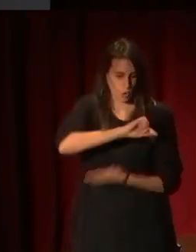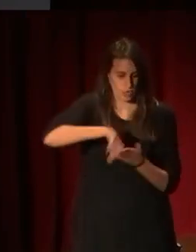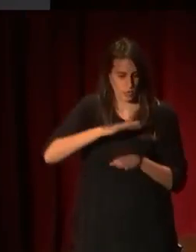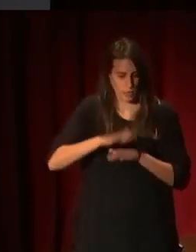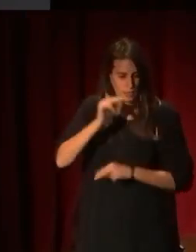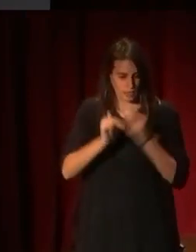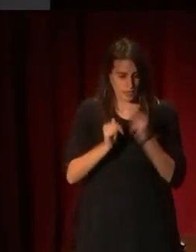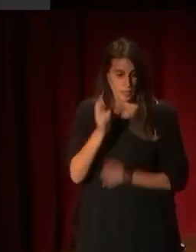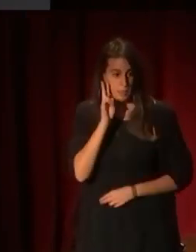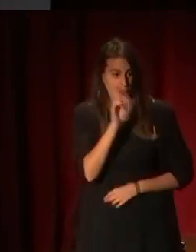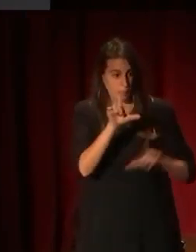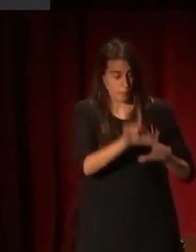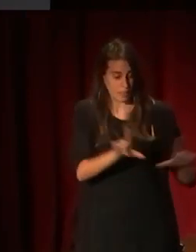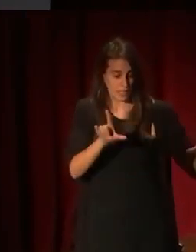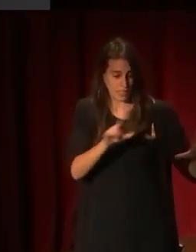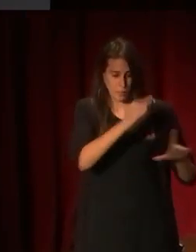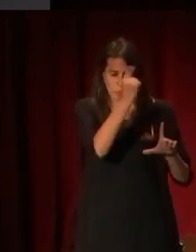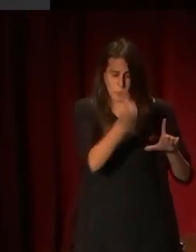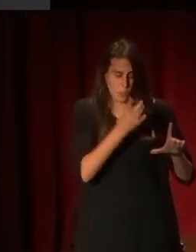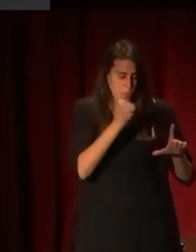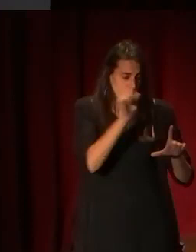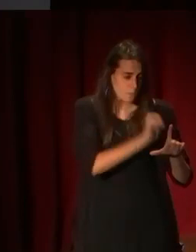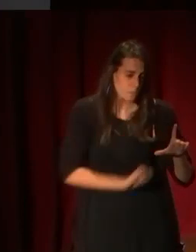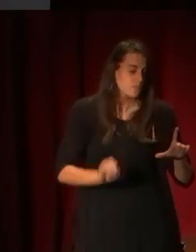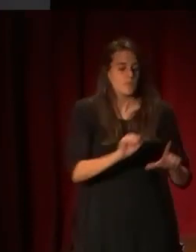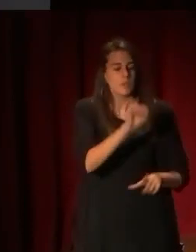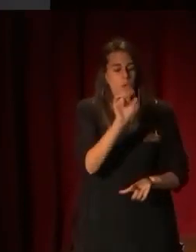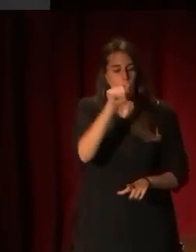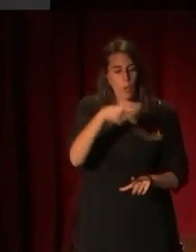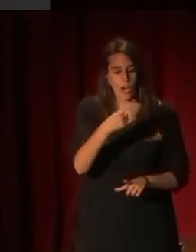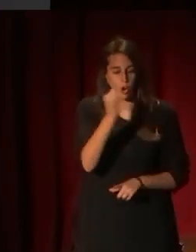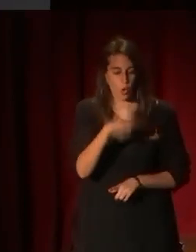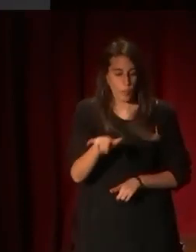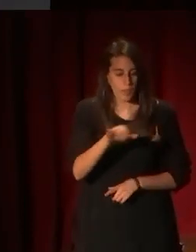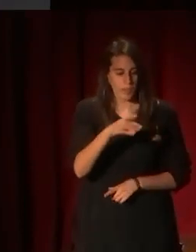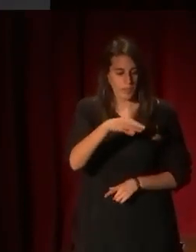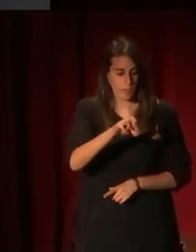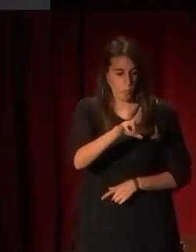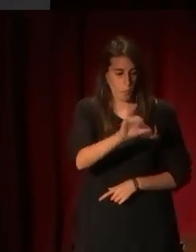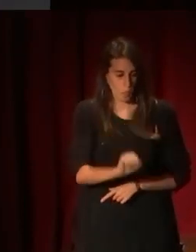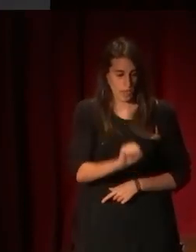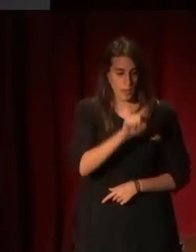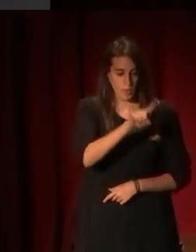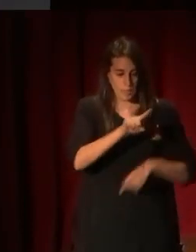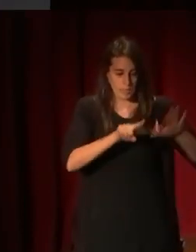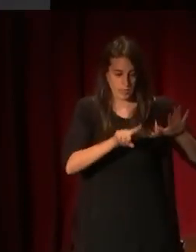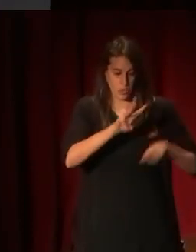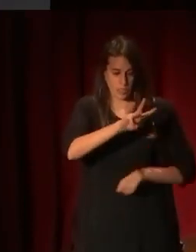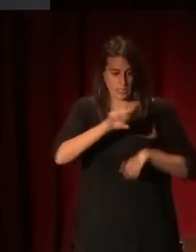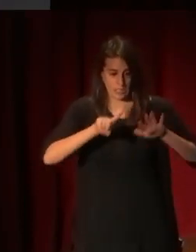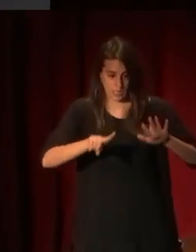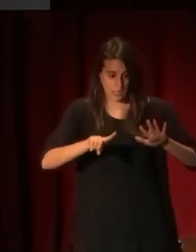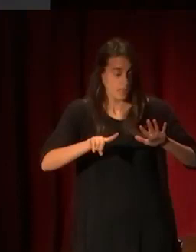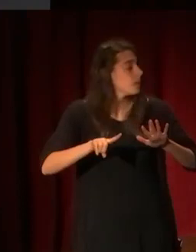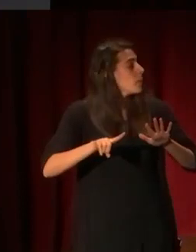que tienen en pantalla preciosísimo de juan gómez de mora que en el año 1600 36